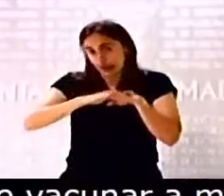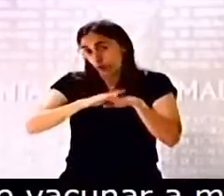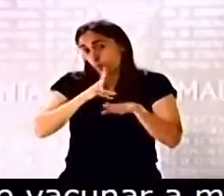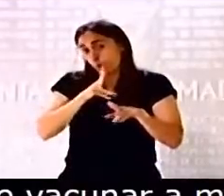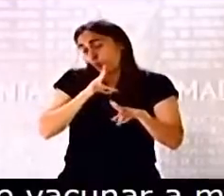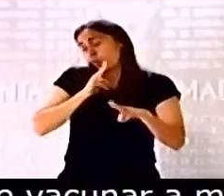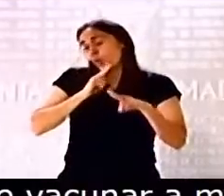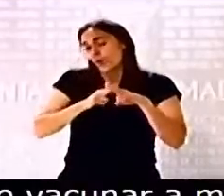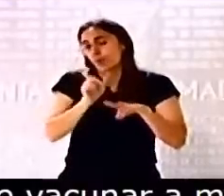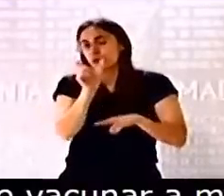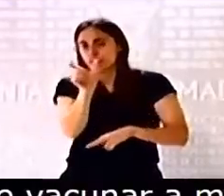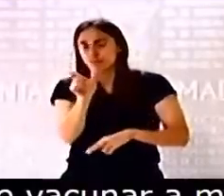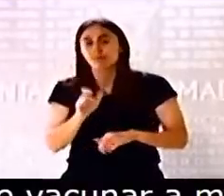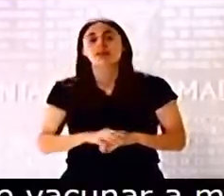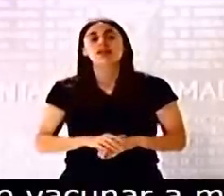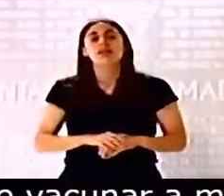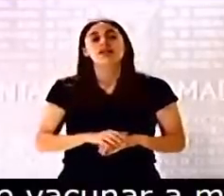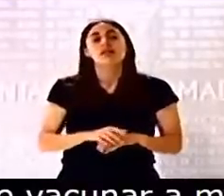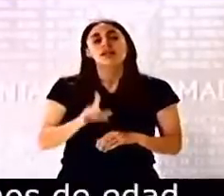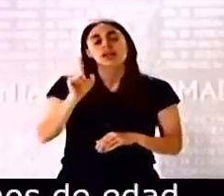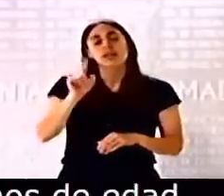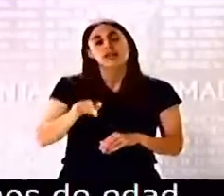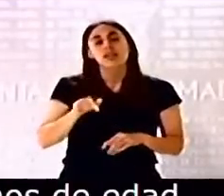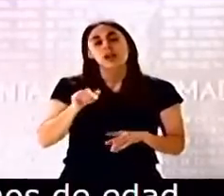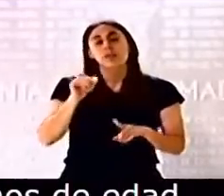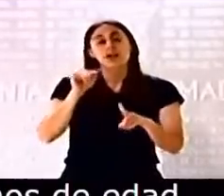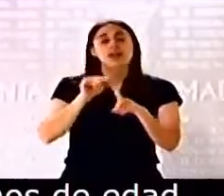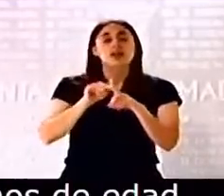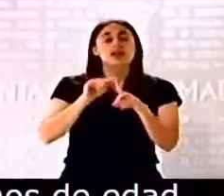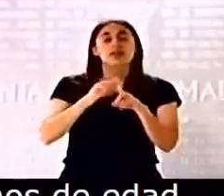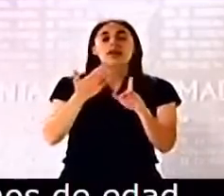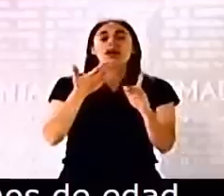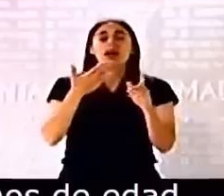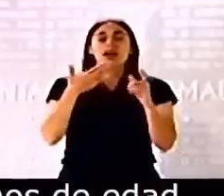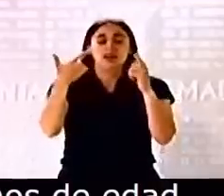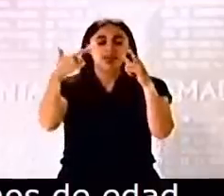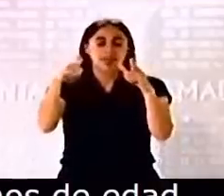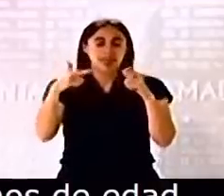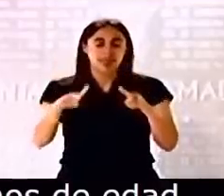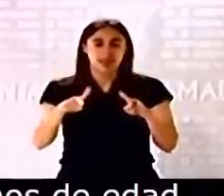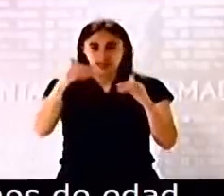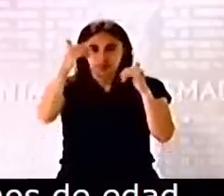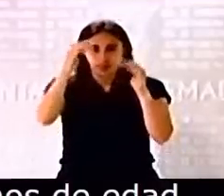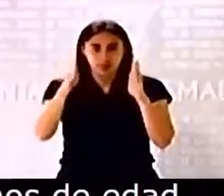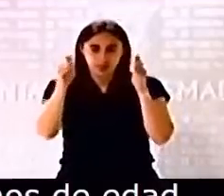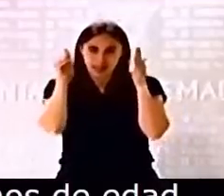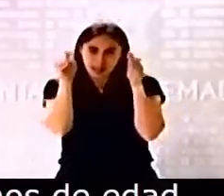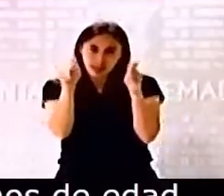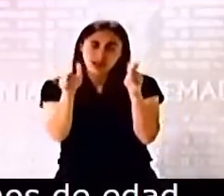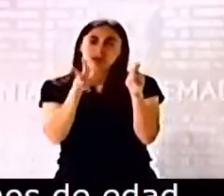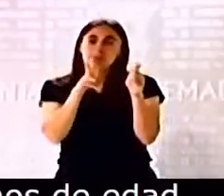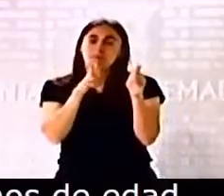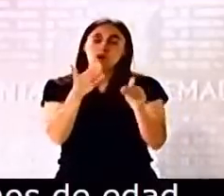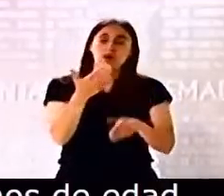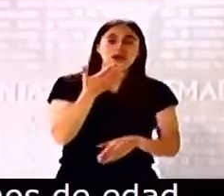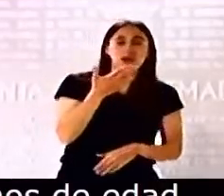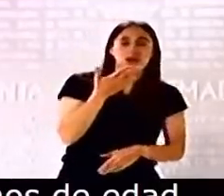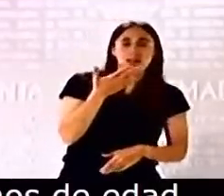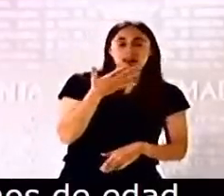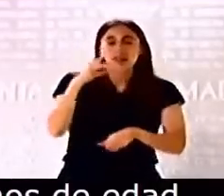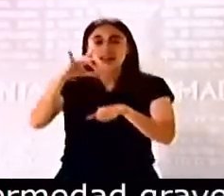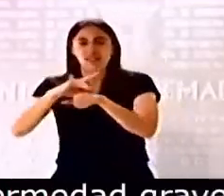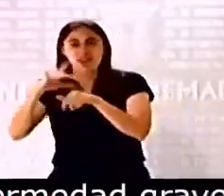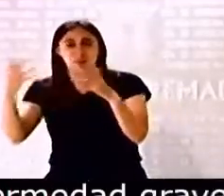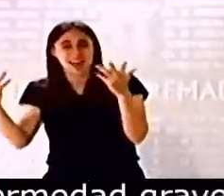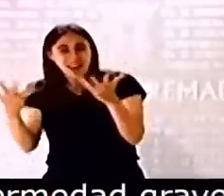tramos de edad, porque la edad es el principal factor de riesgo para enfermedad grave y para fallecimiento. En este sentido, he de